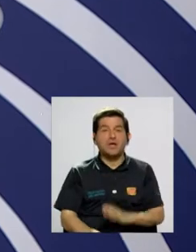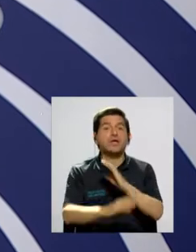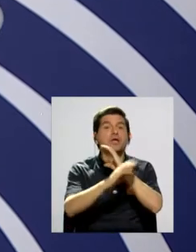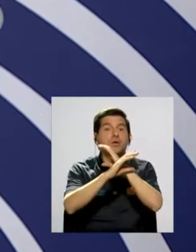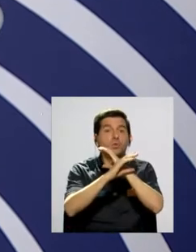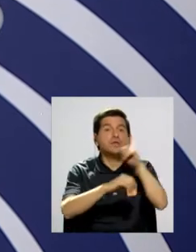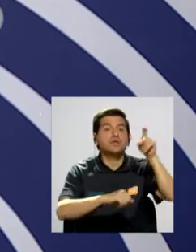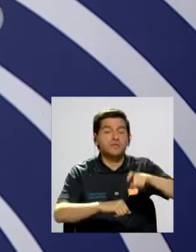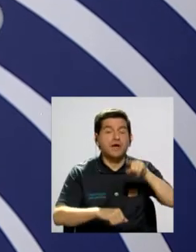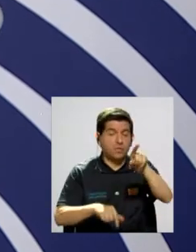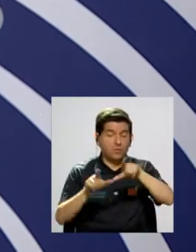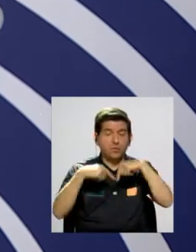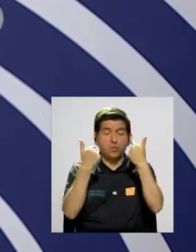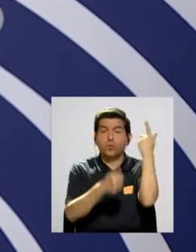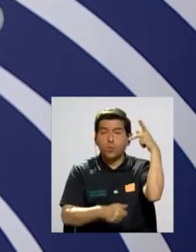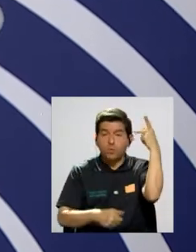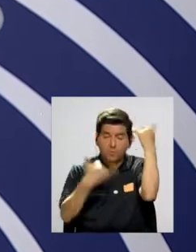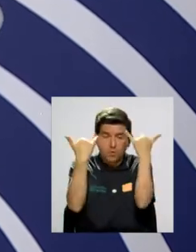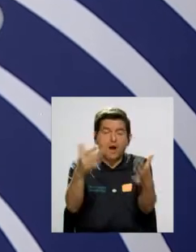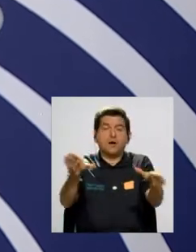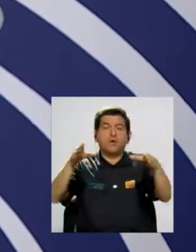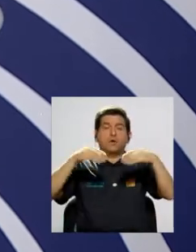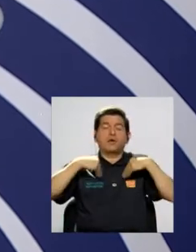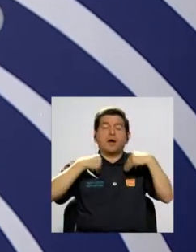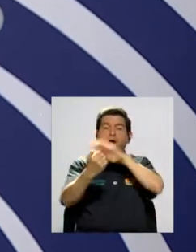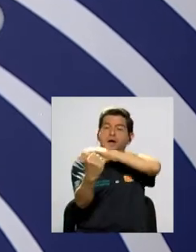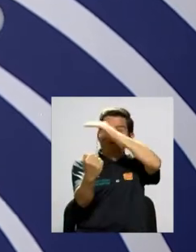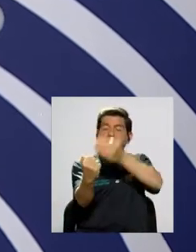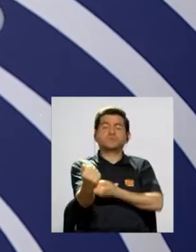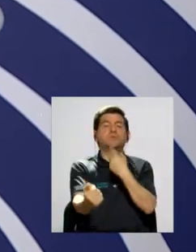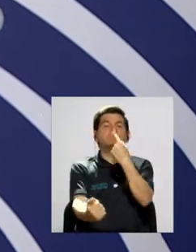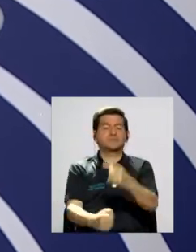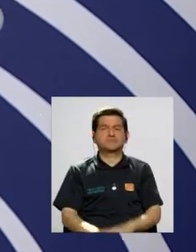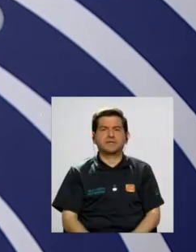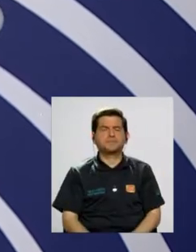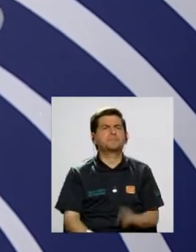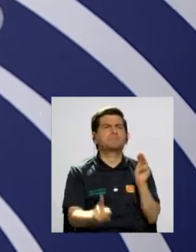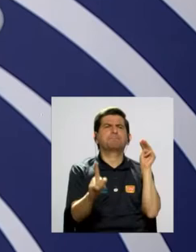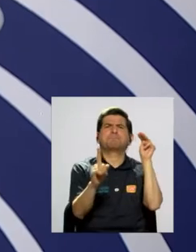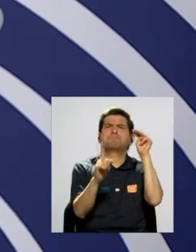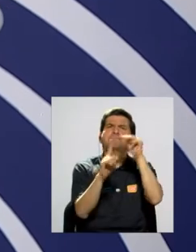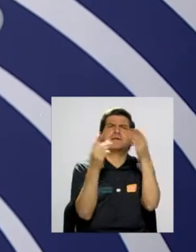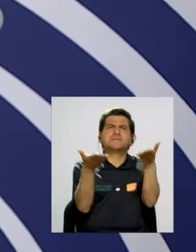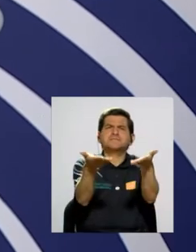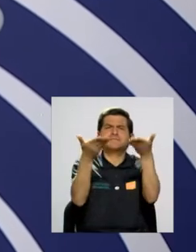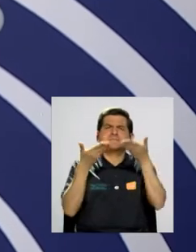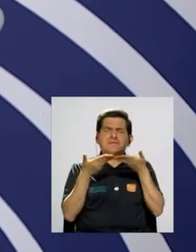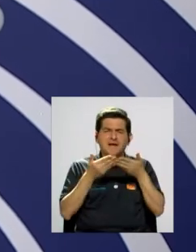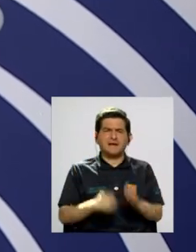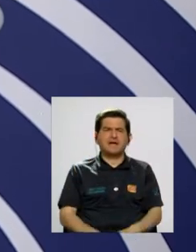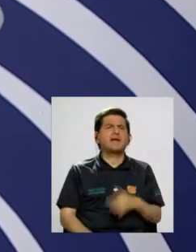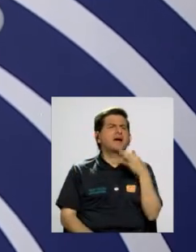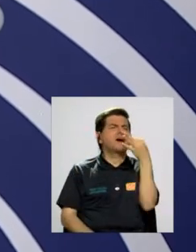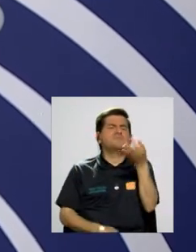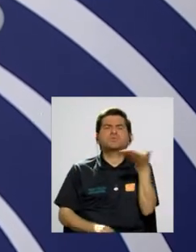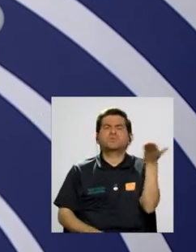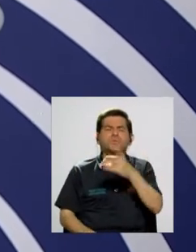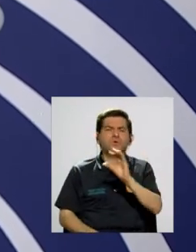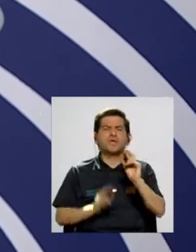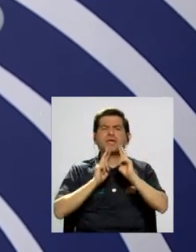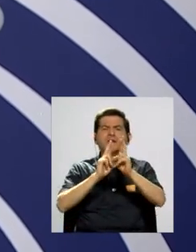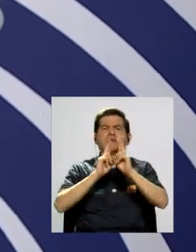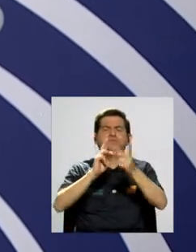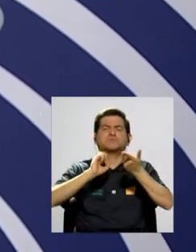tendrá que tener esta clase política que ahora asume el poder para decir, bueno, ¿cuál es el mensaje que nos están dando, hacia dónde vamos y sobre qué